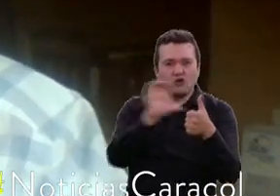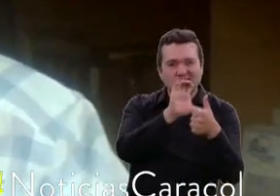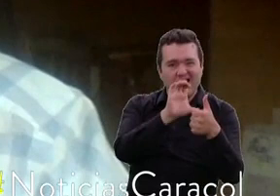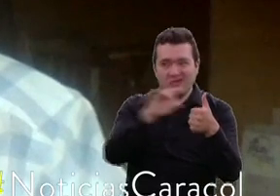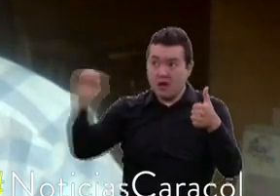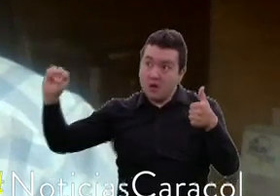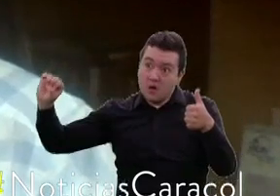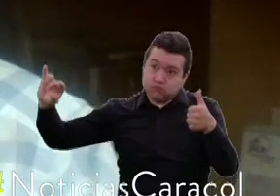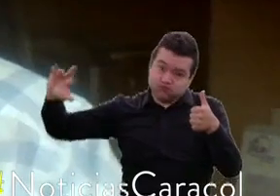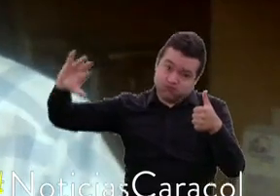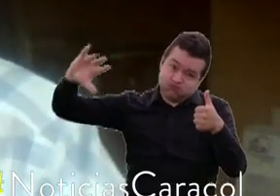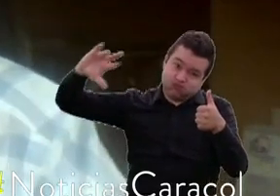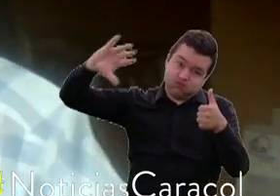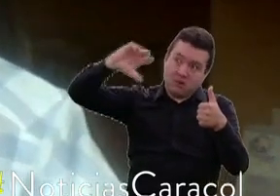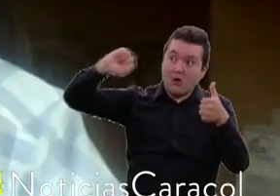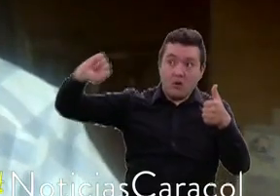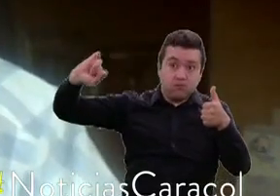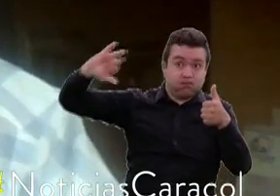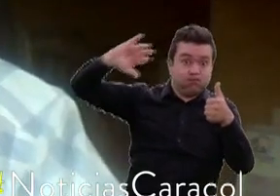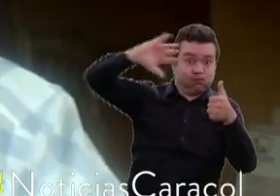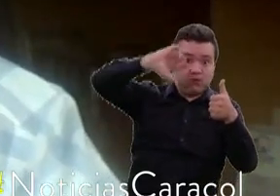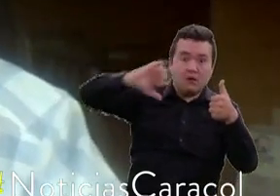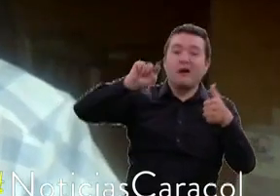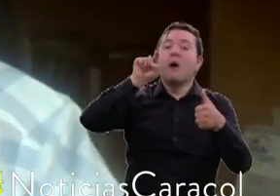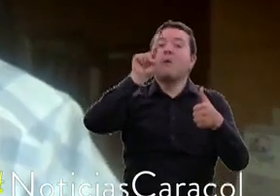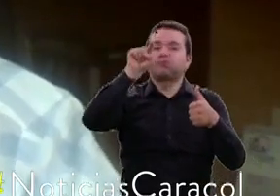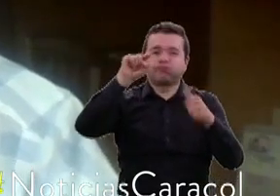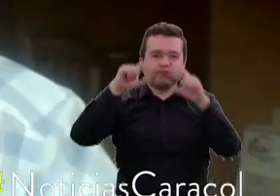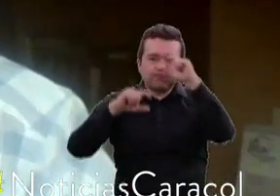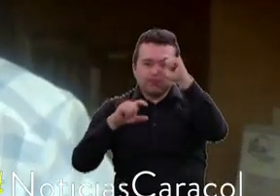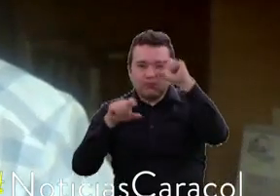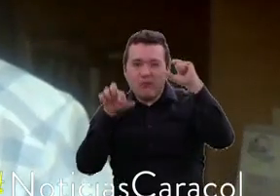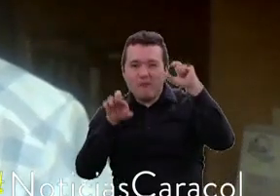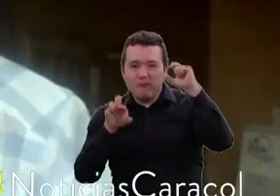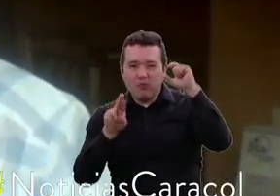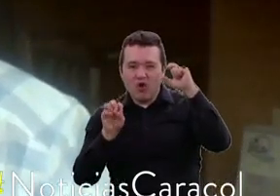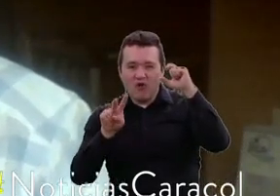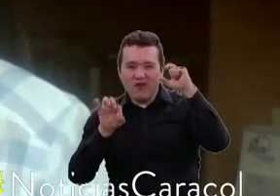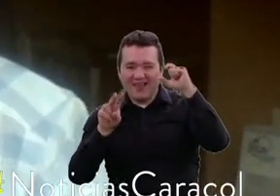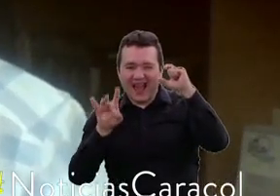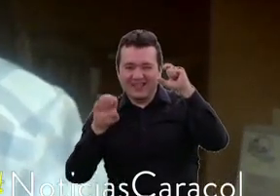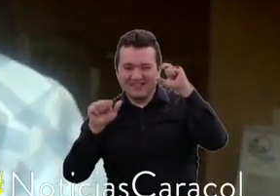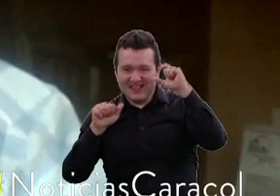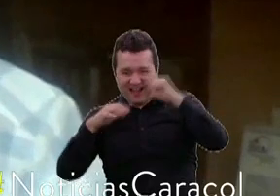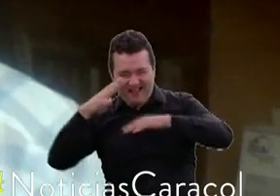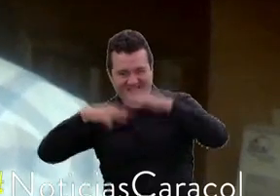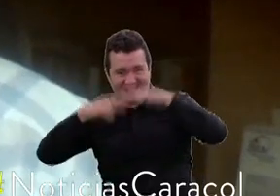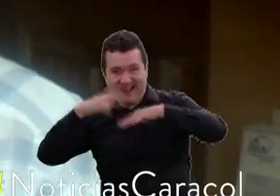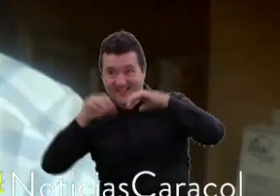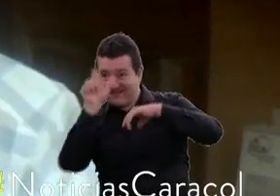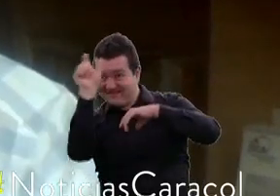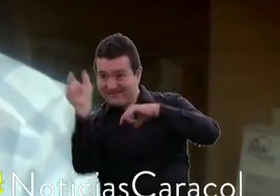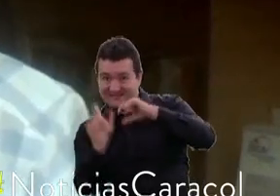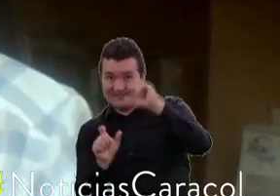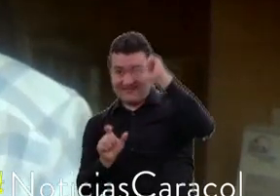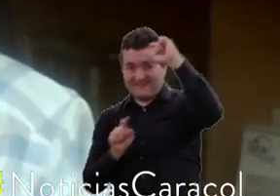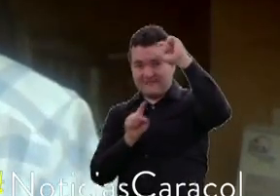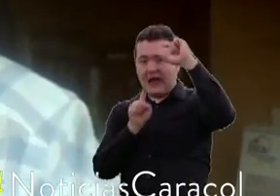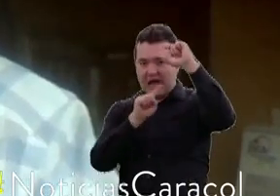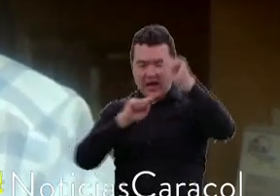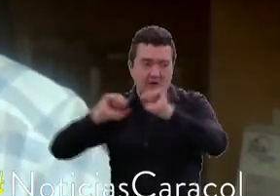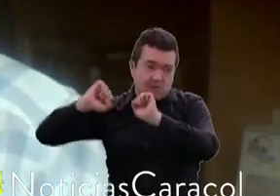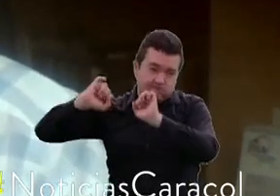que pase muy cerca de Providencia, dando con esto lugar a que